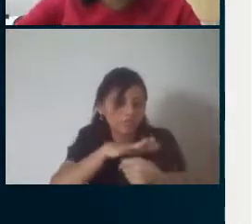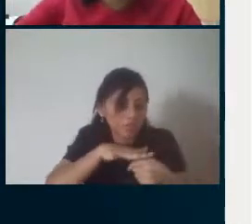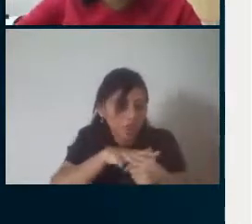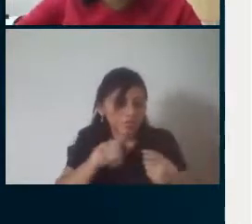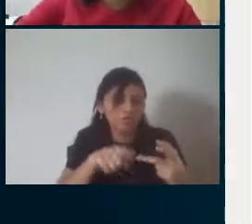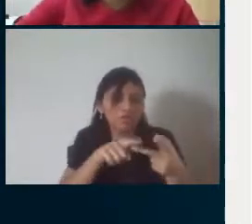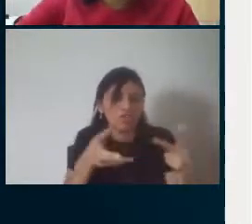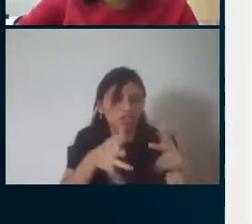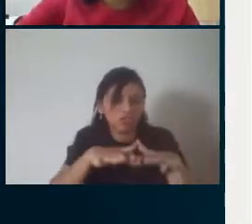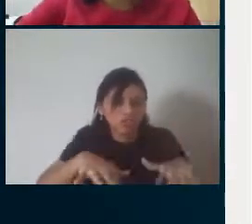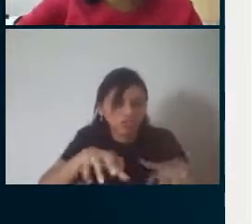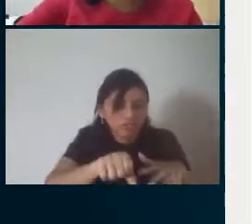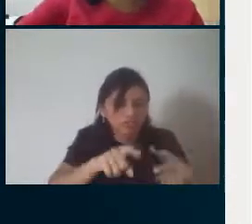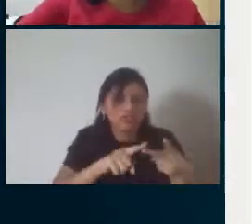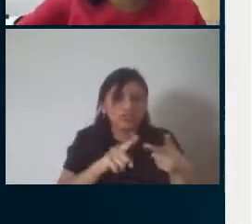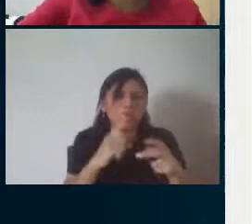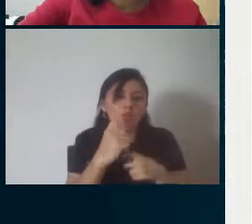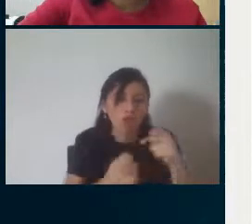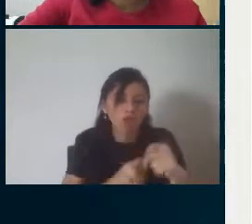anual.